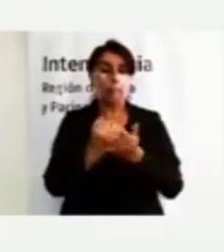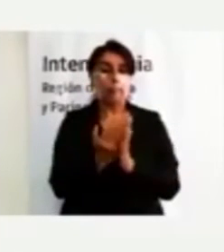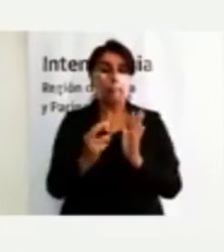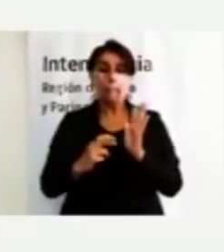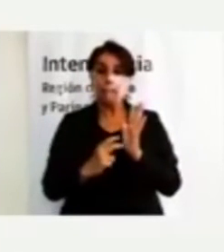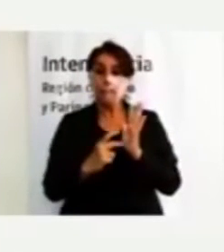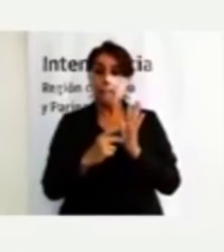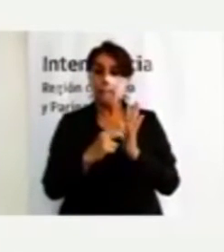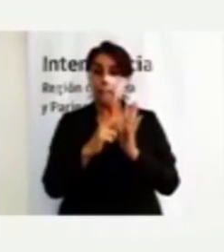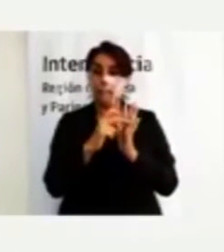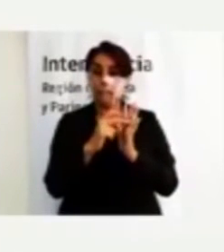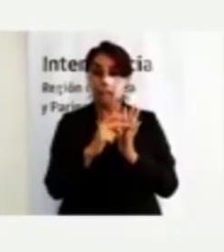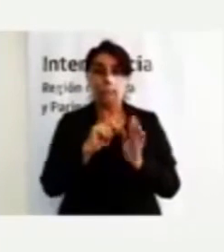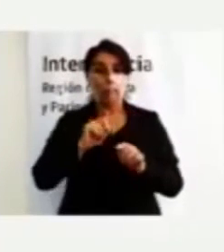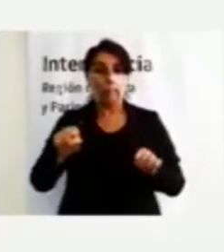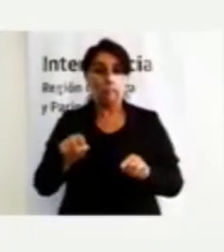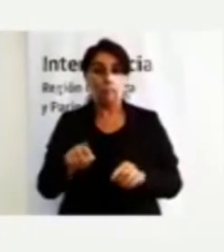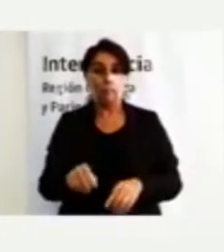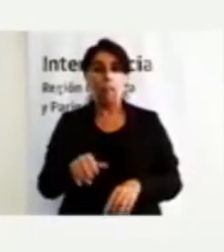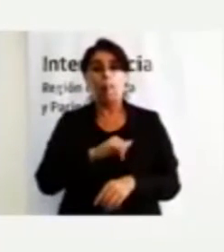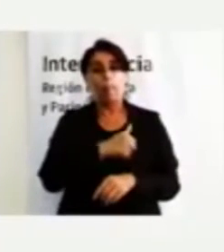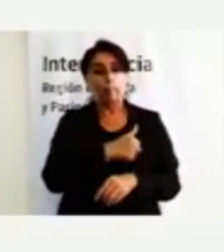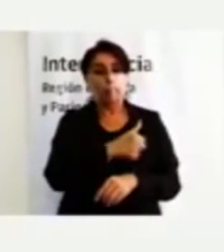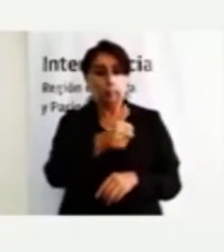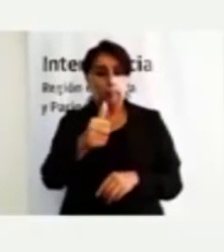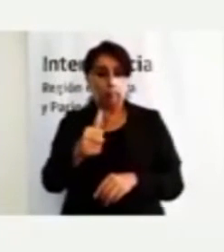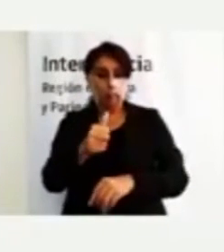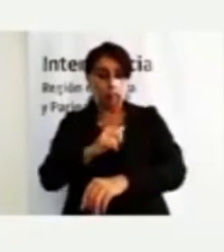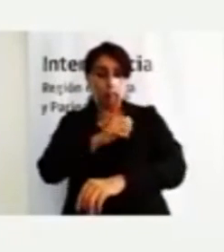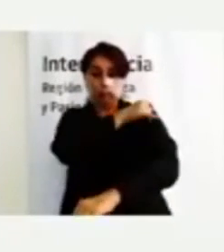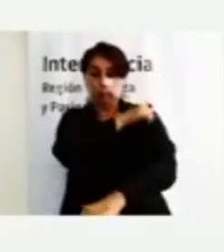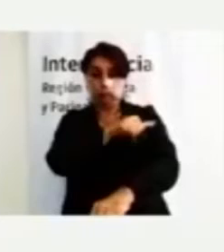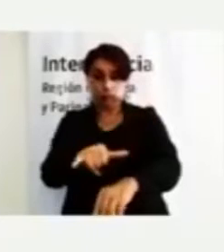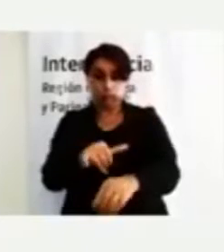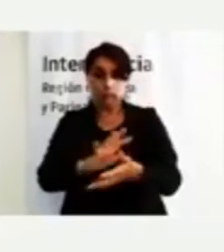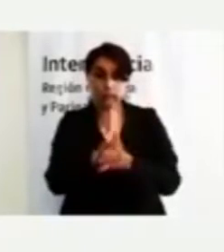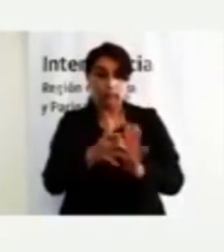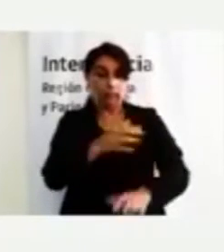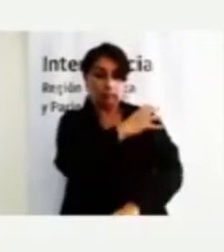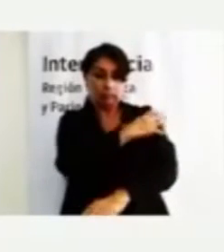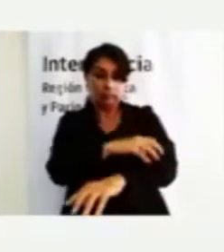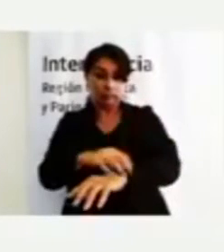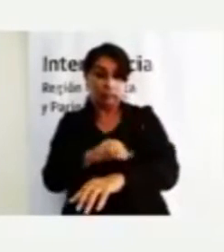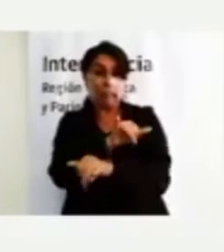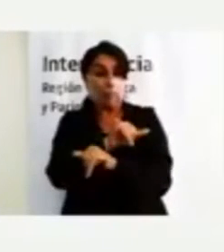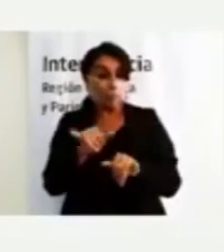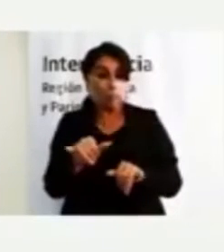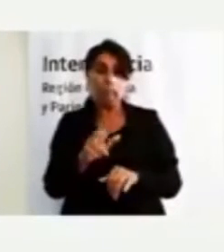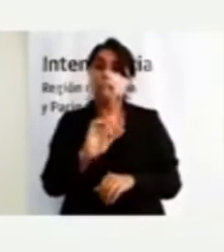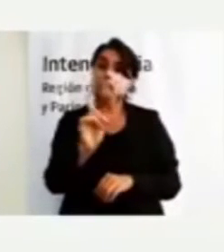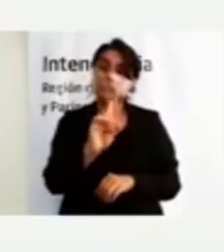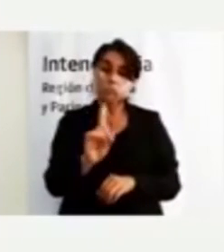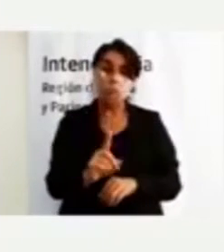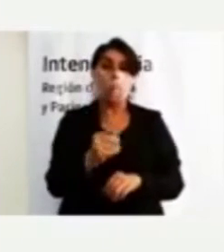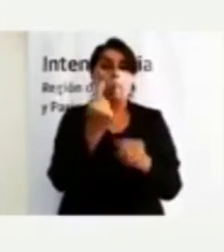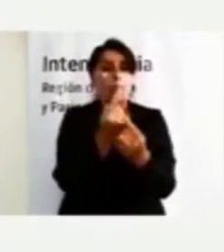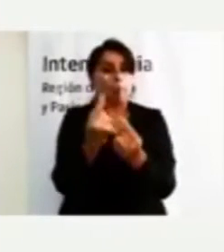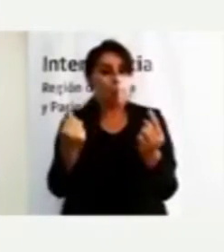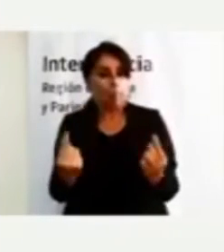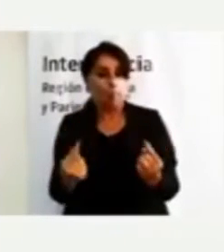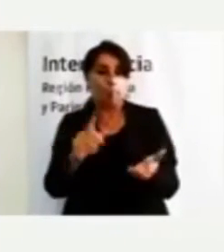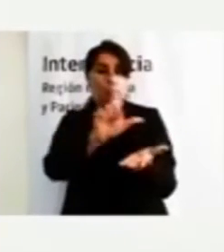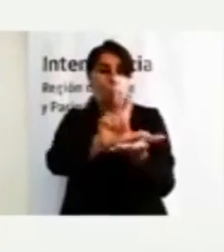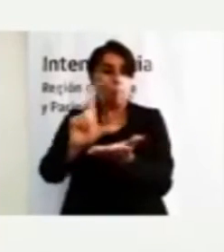Paso a Paso no se va a aplicar de la misma manera en todo el país, sino de acuerdo a la realidad de cada